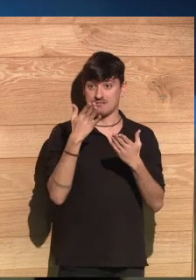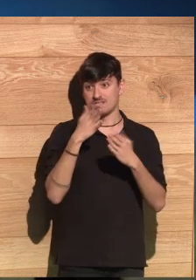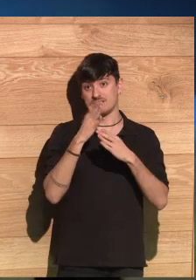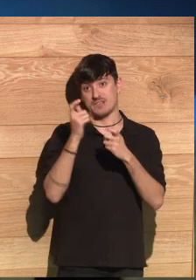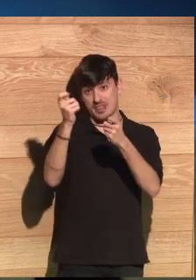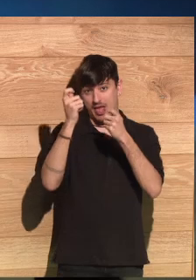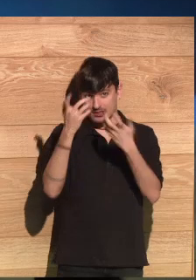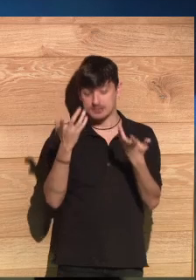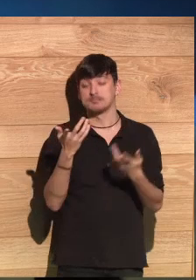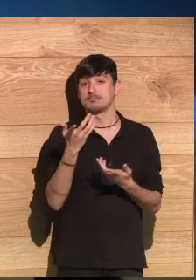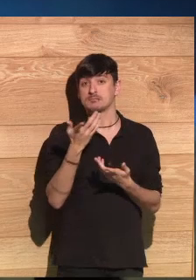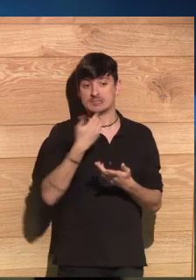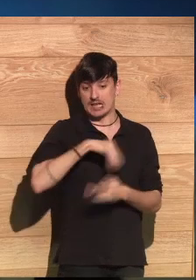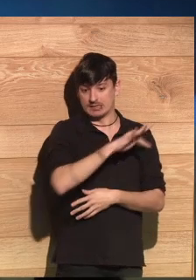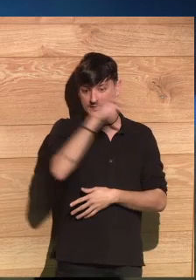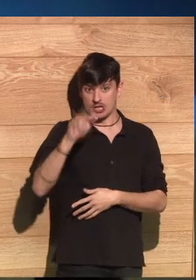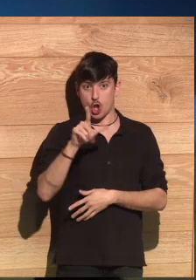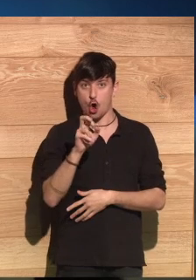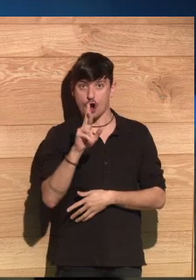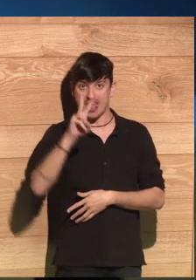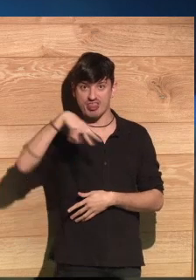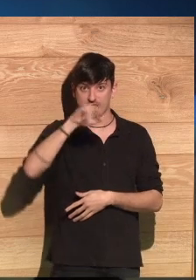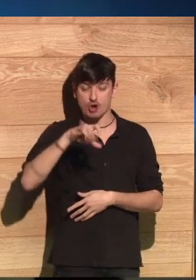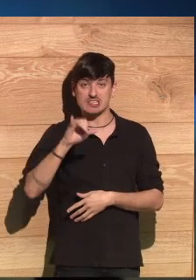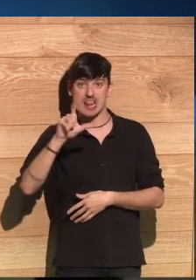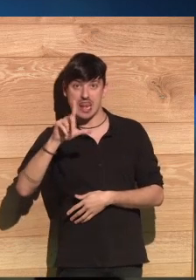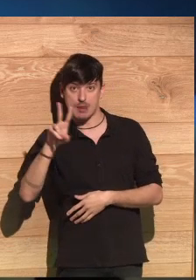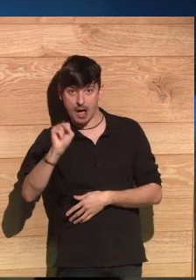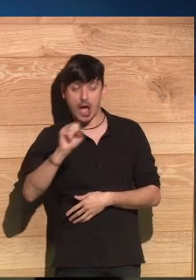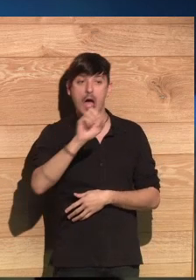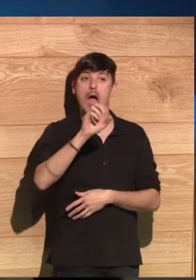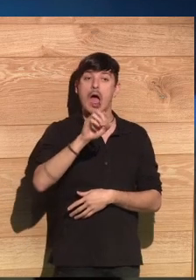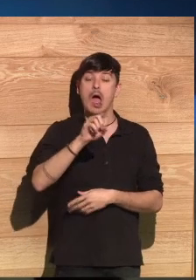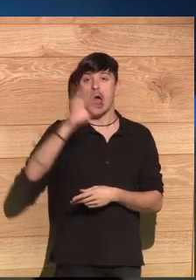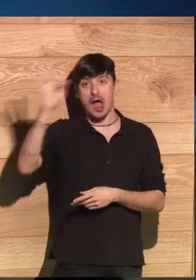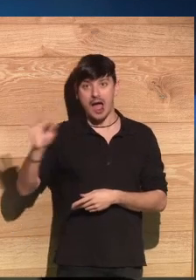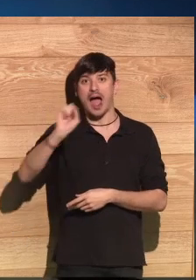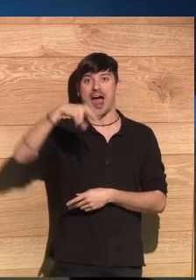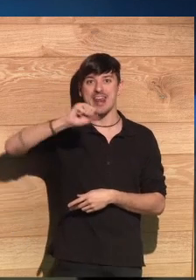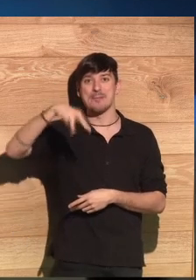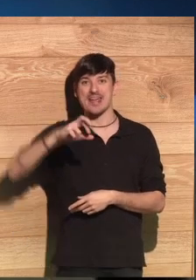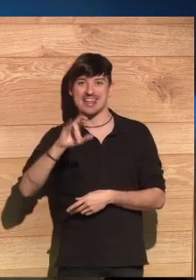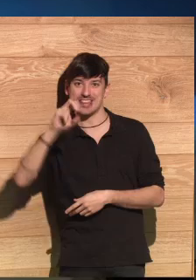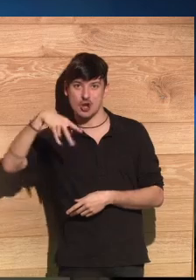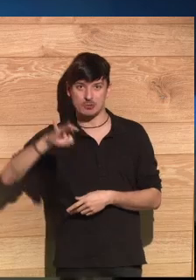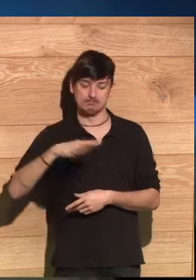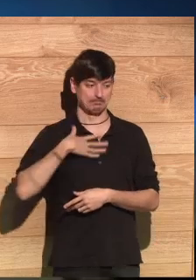Y nada, os dejo ya con Lorenzo Silva, con Ana Merino. Disfrutad de la conversación y gracias de nuevo.